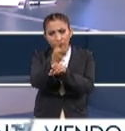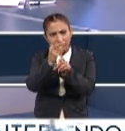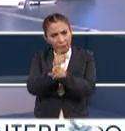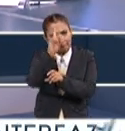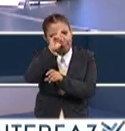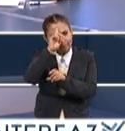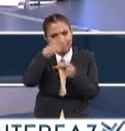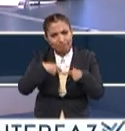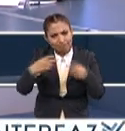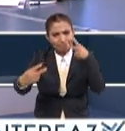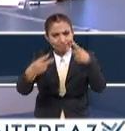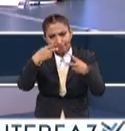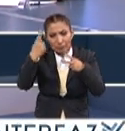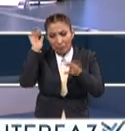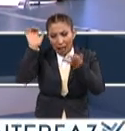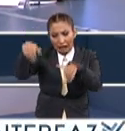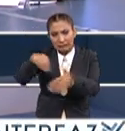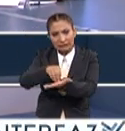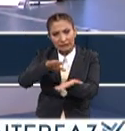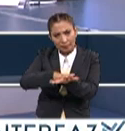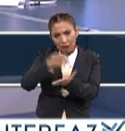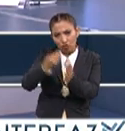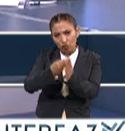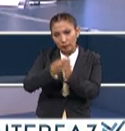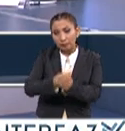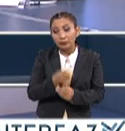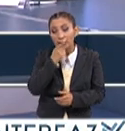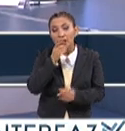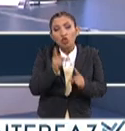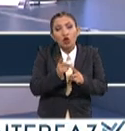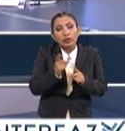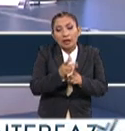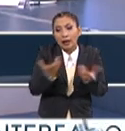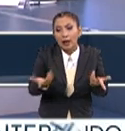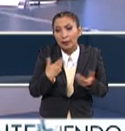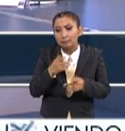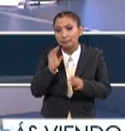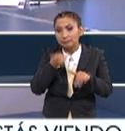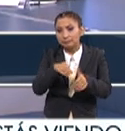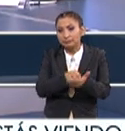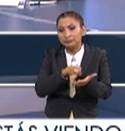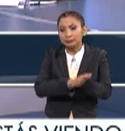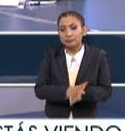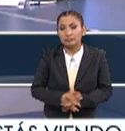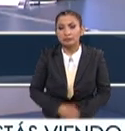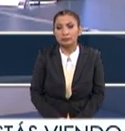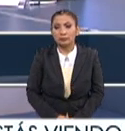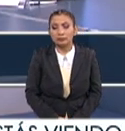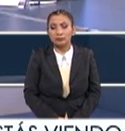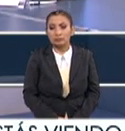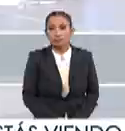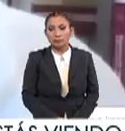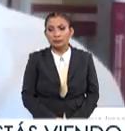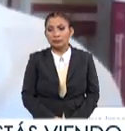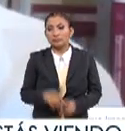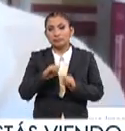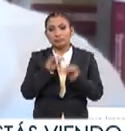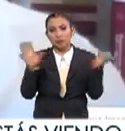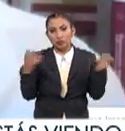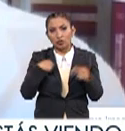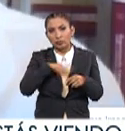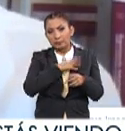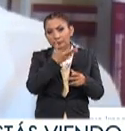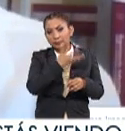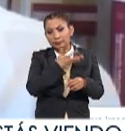a todos nuestros telespectadores a inscribirse a este MOOC. Y que nos diga dónde se tienen que inscribir. Así es,